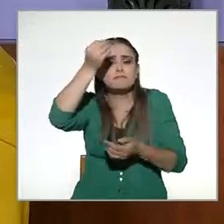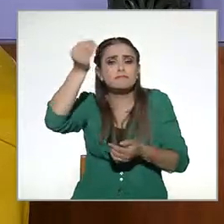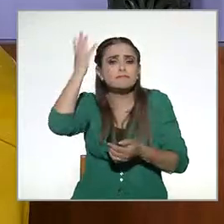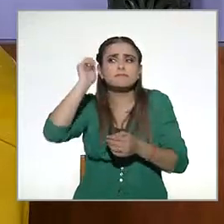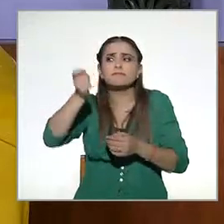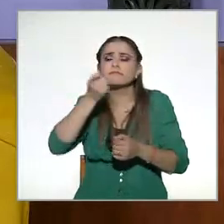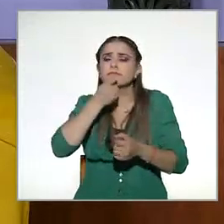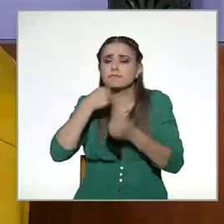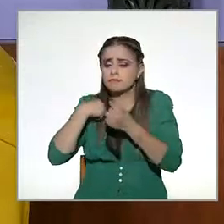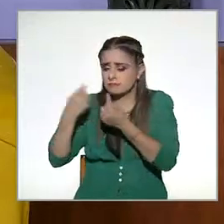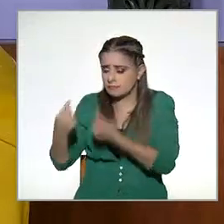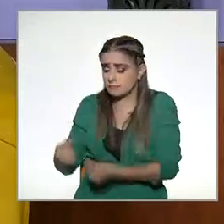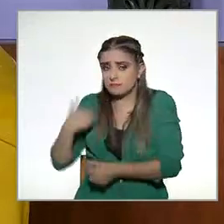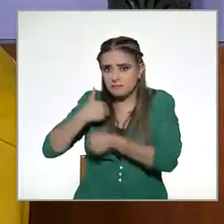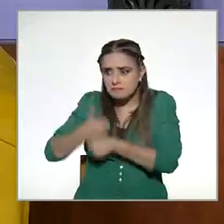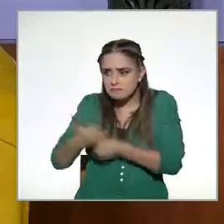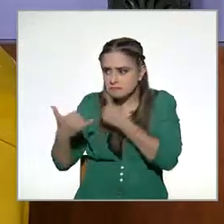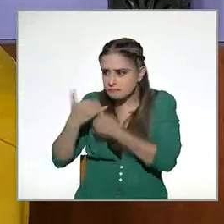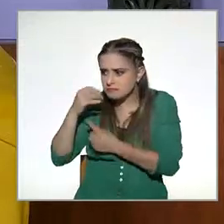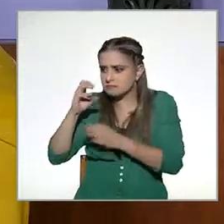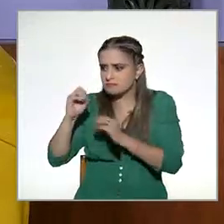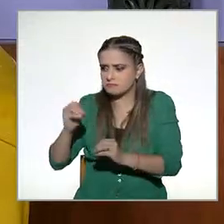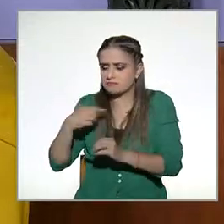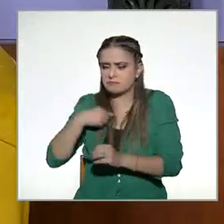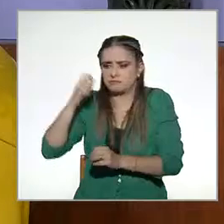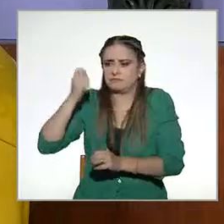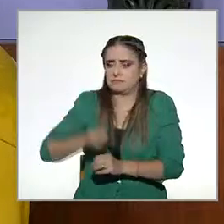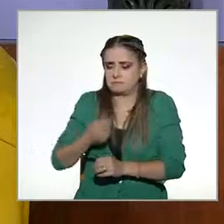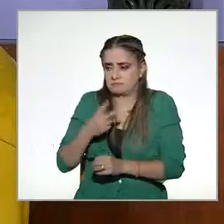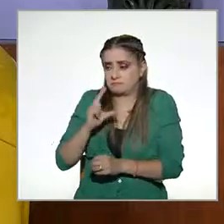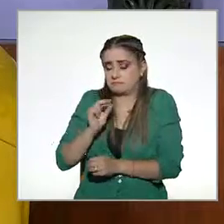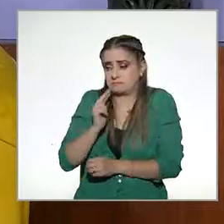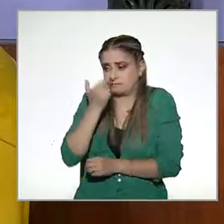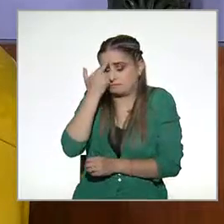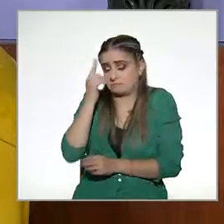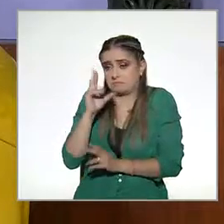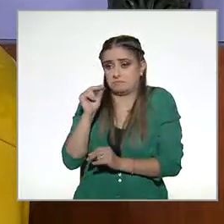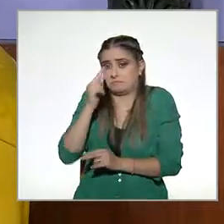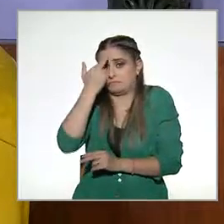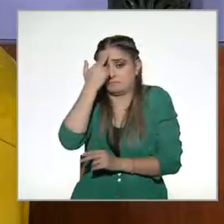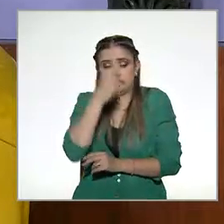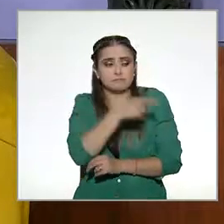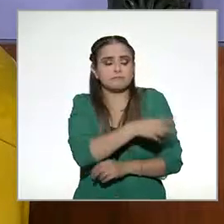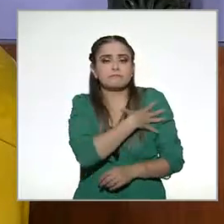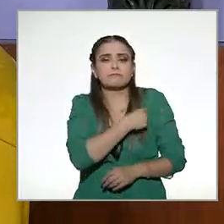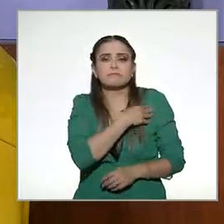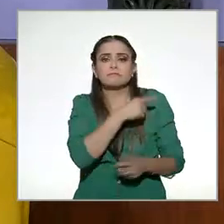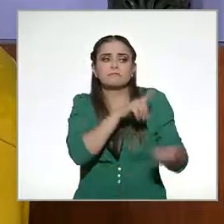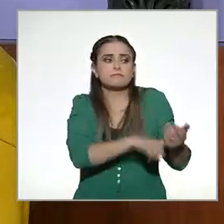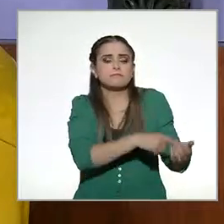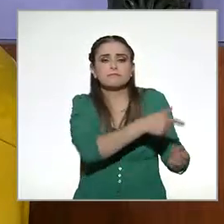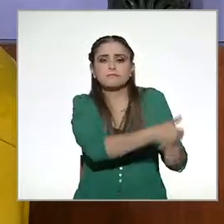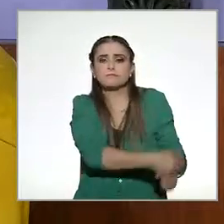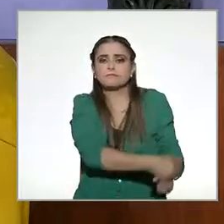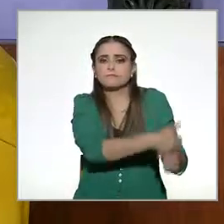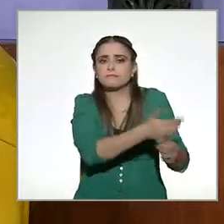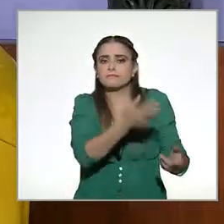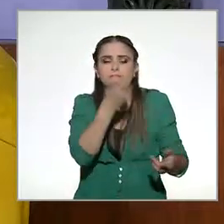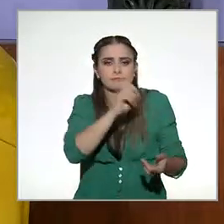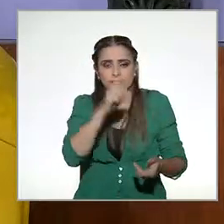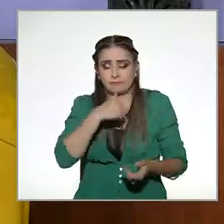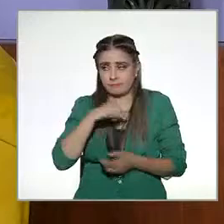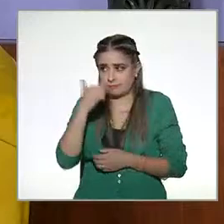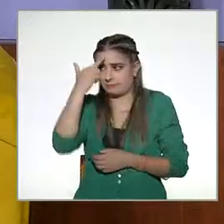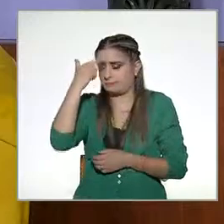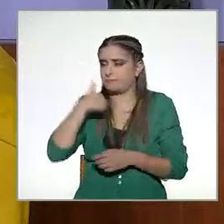se vuelve a revivir, digamos, a repetir en la historia de los hijos. Entonces, si yo ubico las